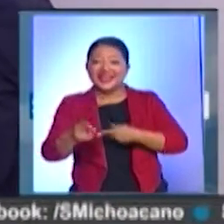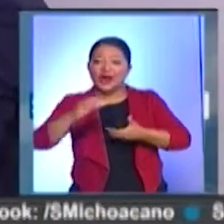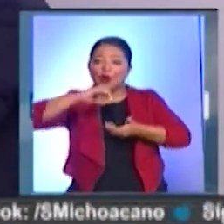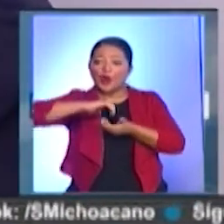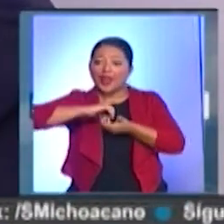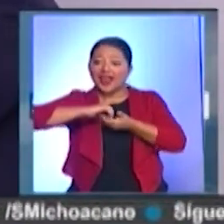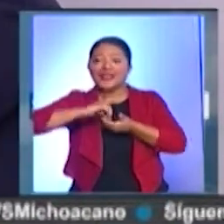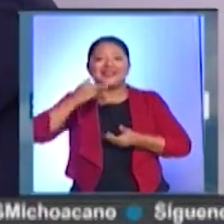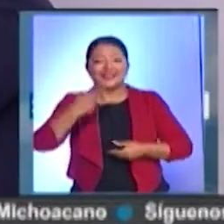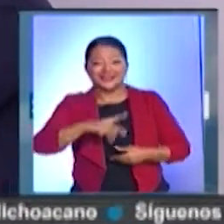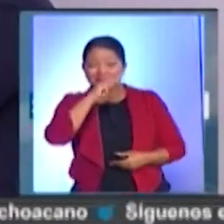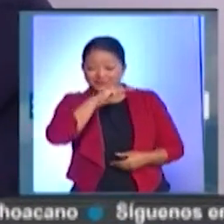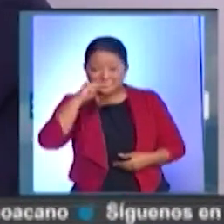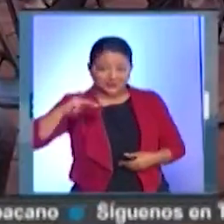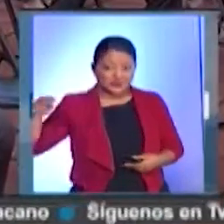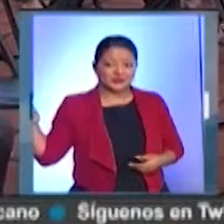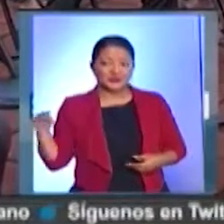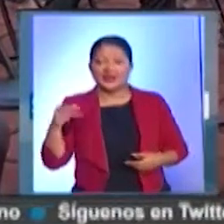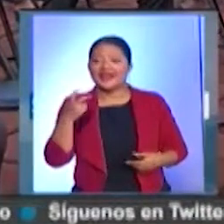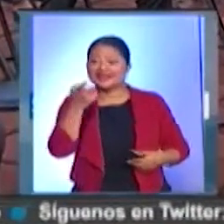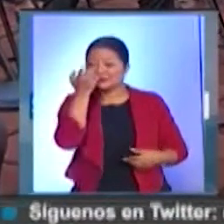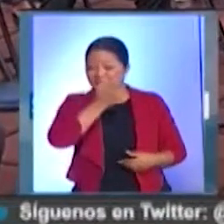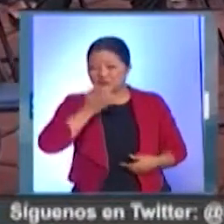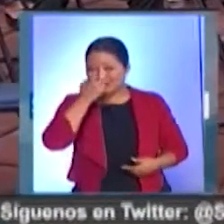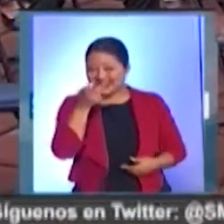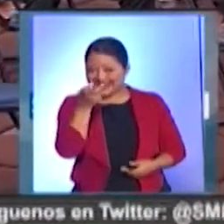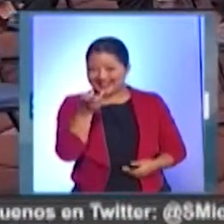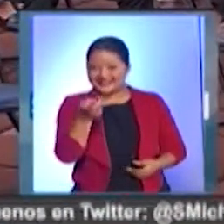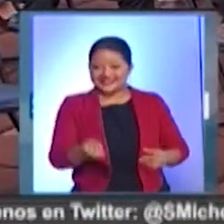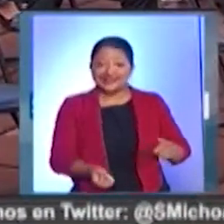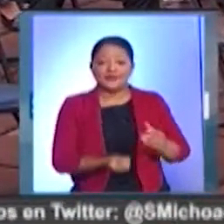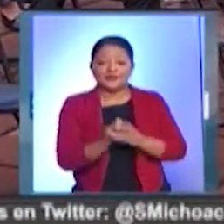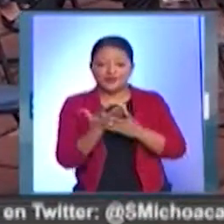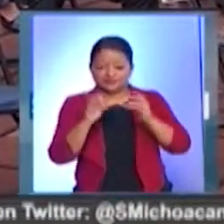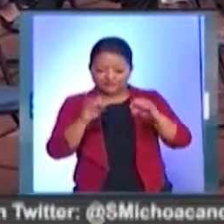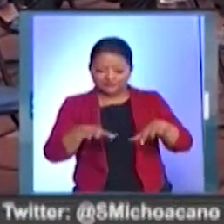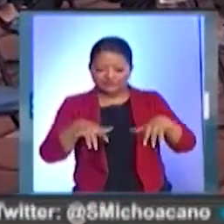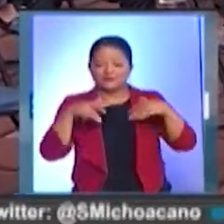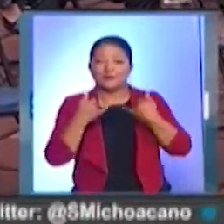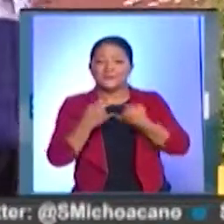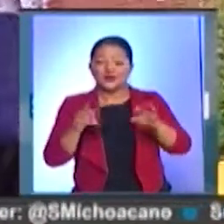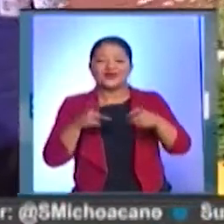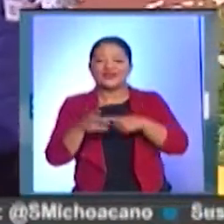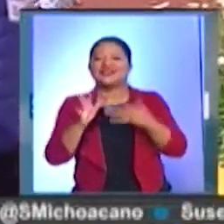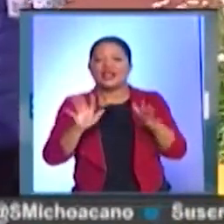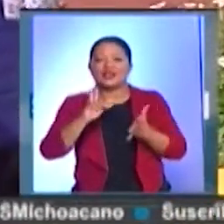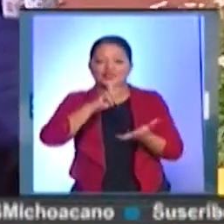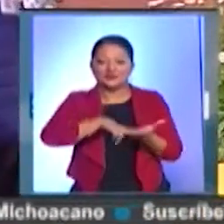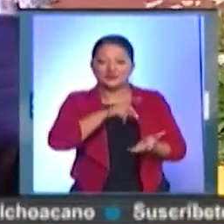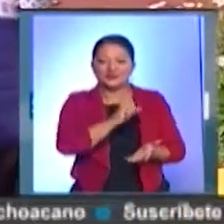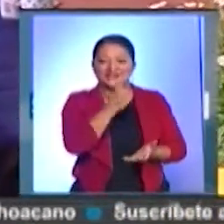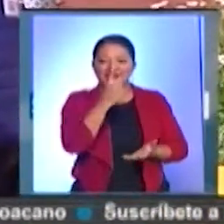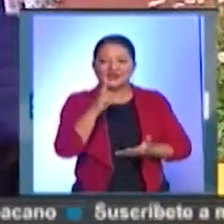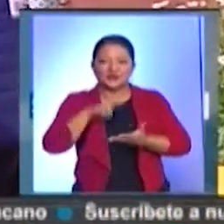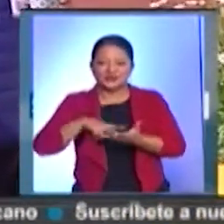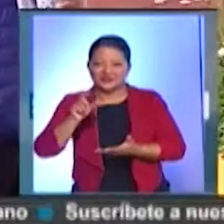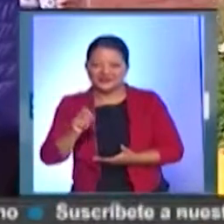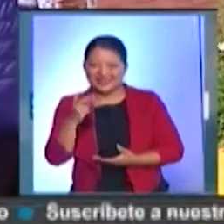michoacán en ese nuevo recinto se realizó además la ceremonia de inauguración del ciclo escolar 2021-2022